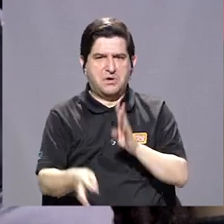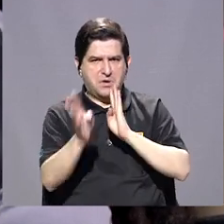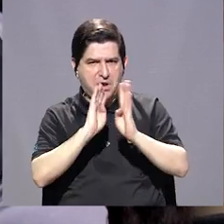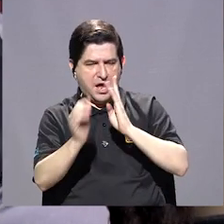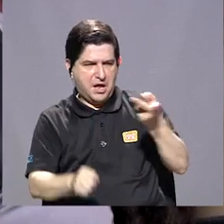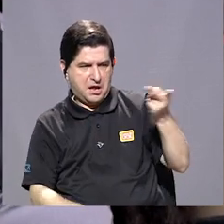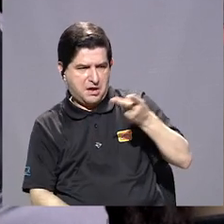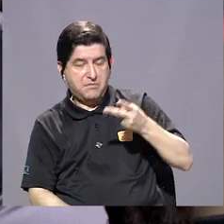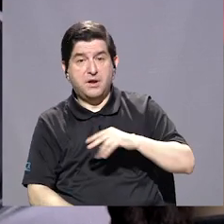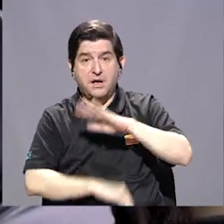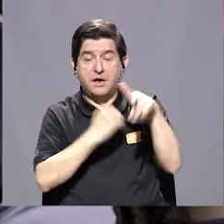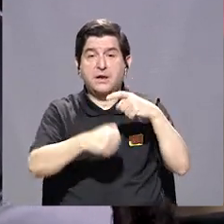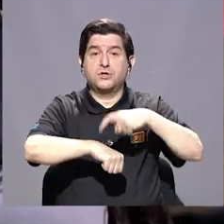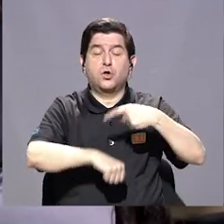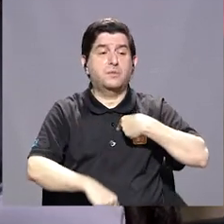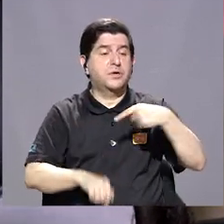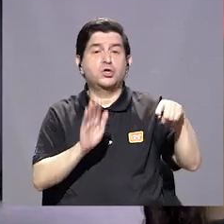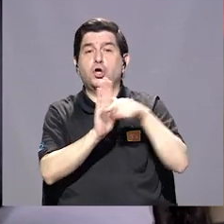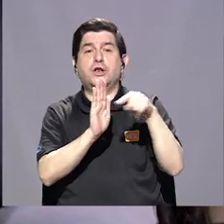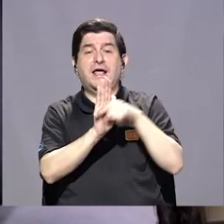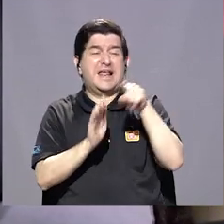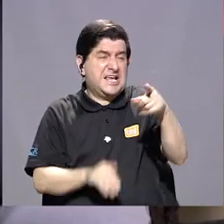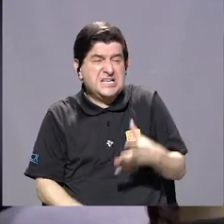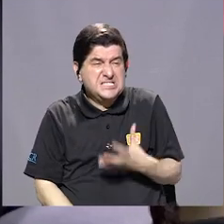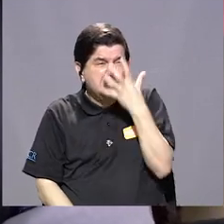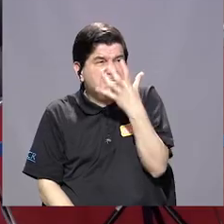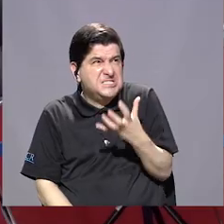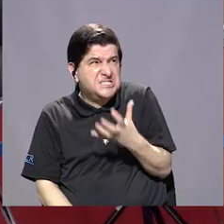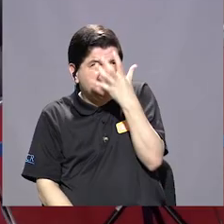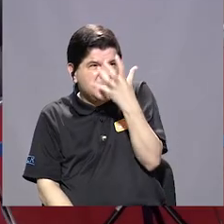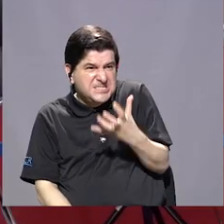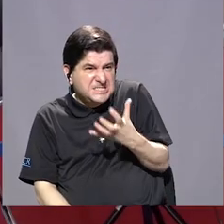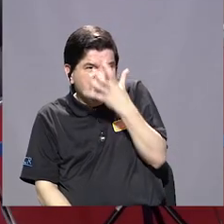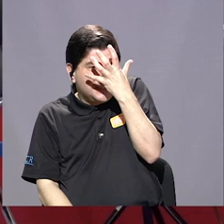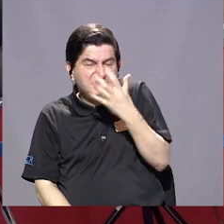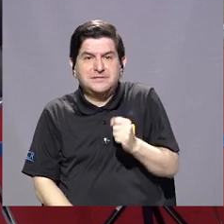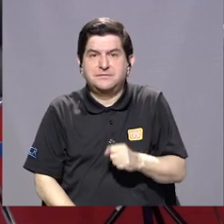Yo en todo momento me negué, él estaba furioso, furioso, furioso.